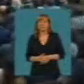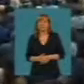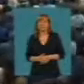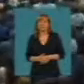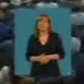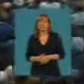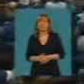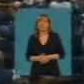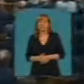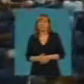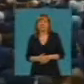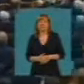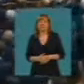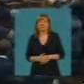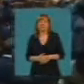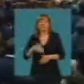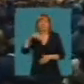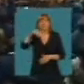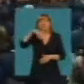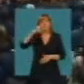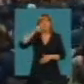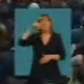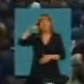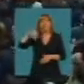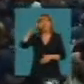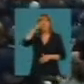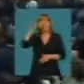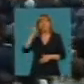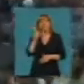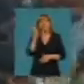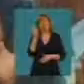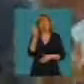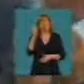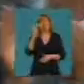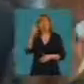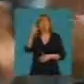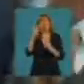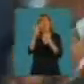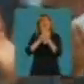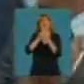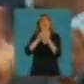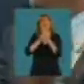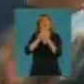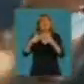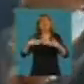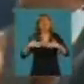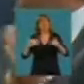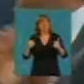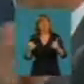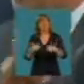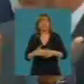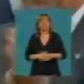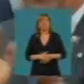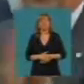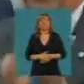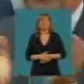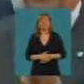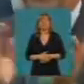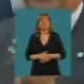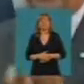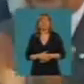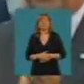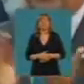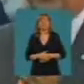Doctor Juan Luis Mansur, Ministro de Salud.